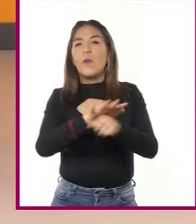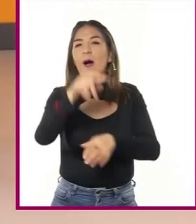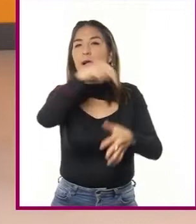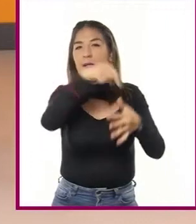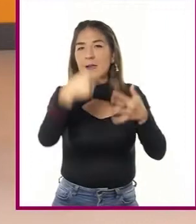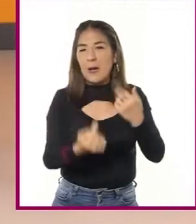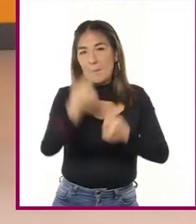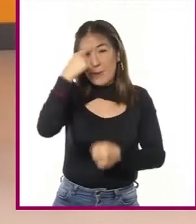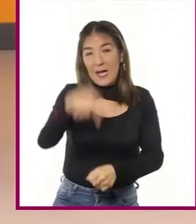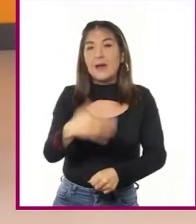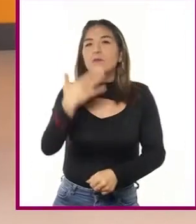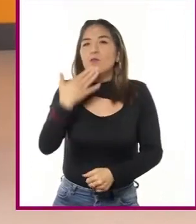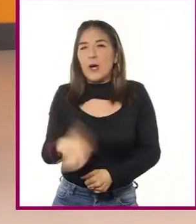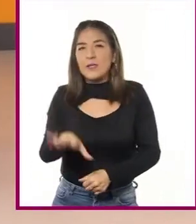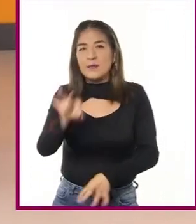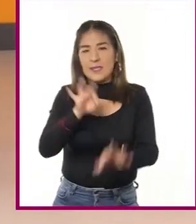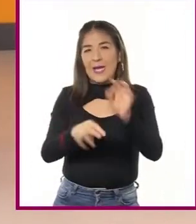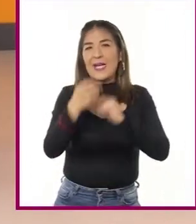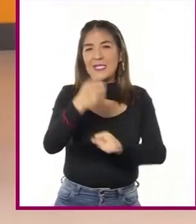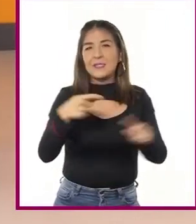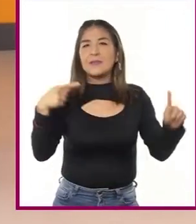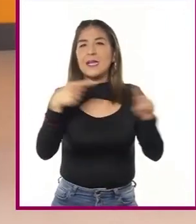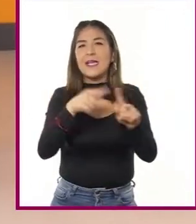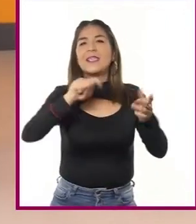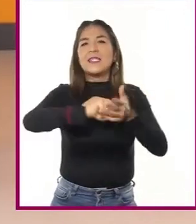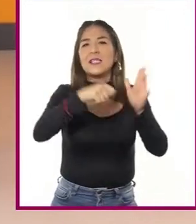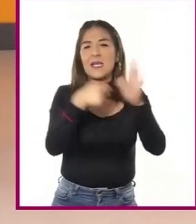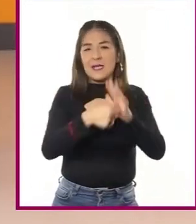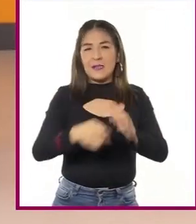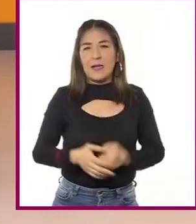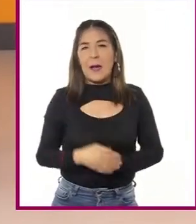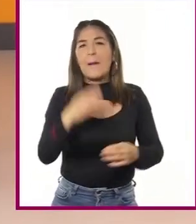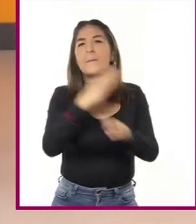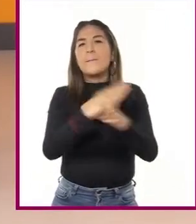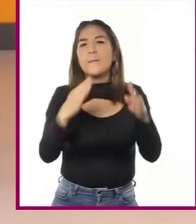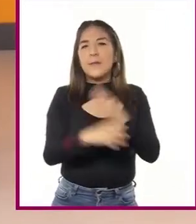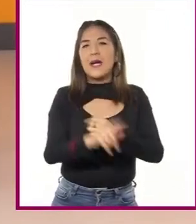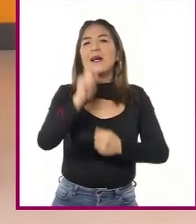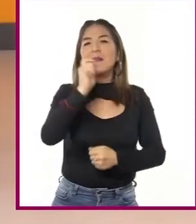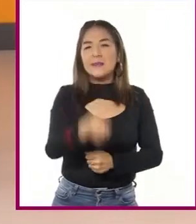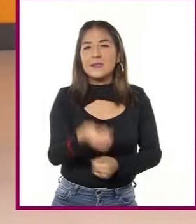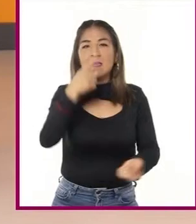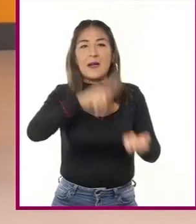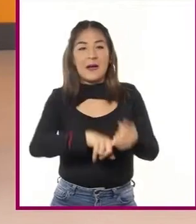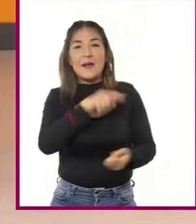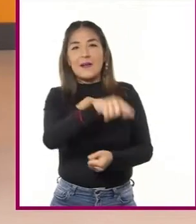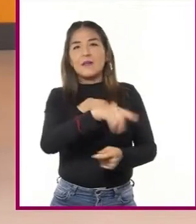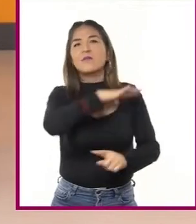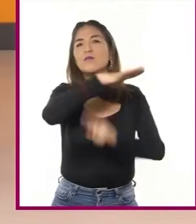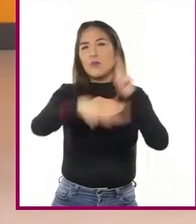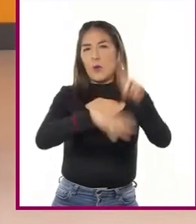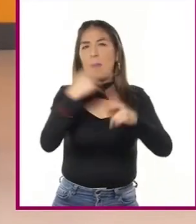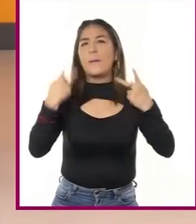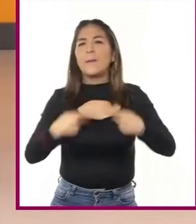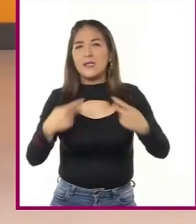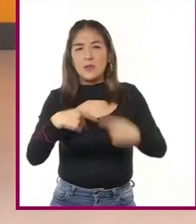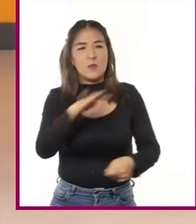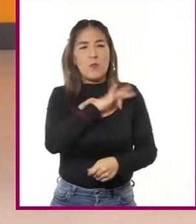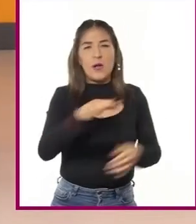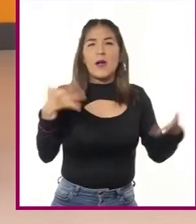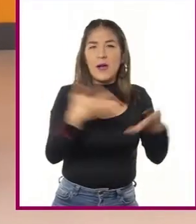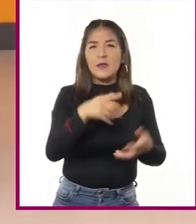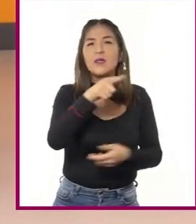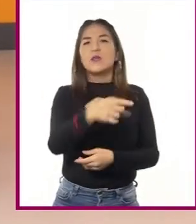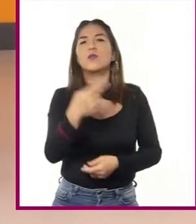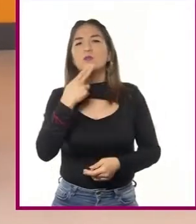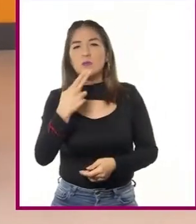para poder llevar a cabo nuestro objeto técnico, un material que se encuentra al alcance de todos y que puede ser reutilizar